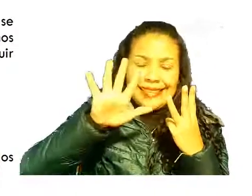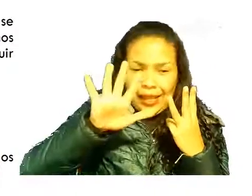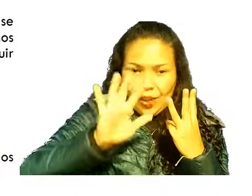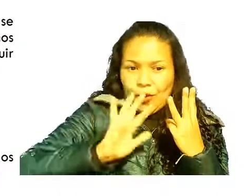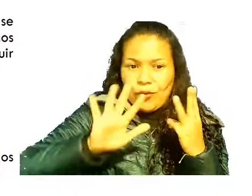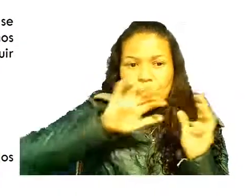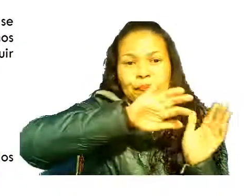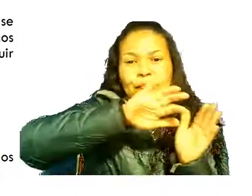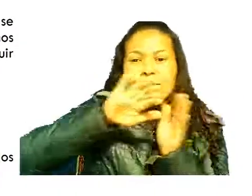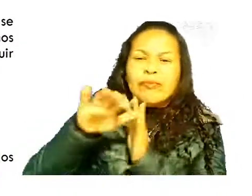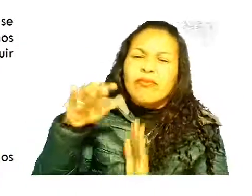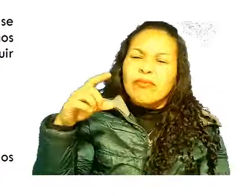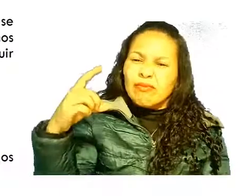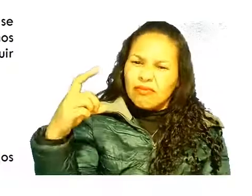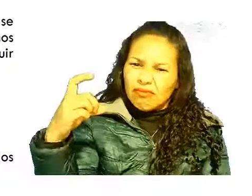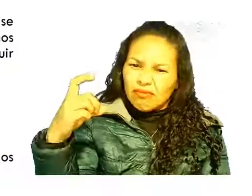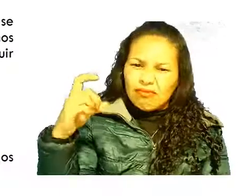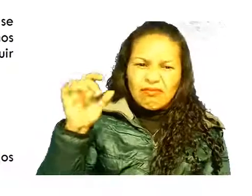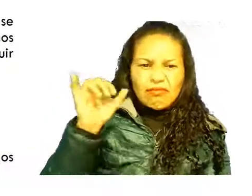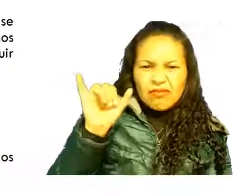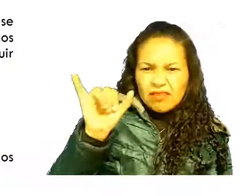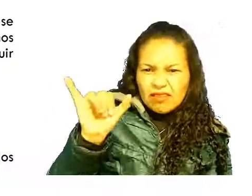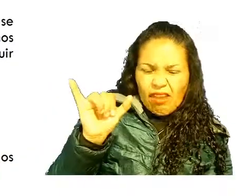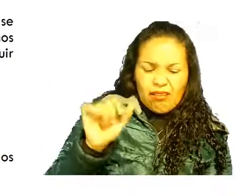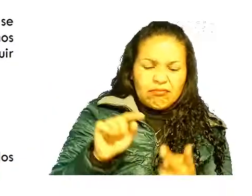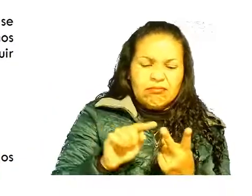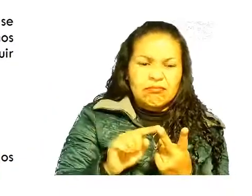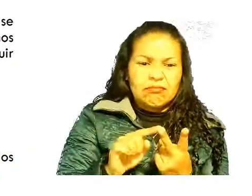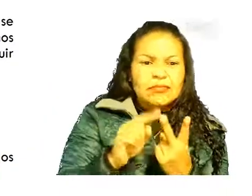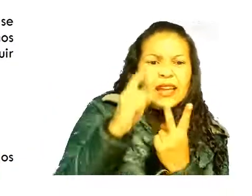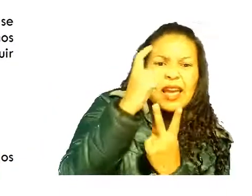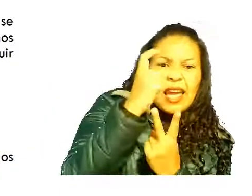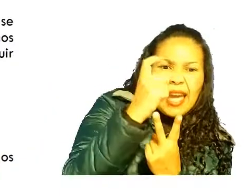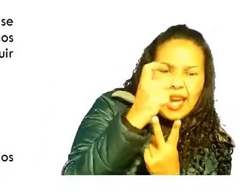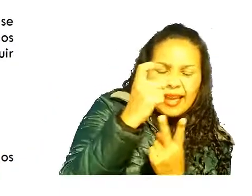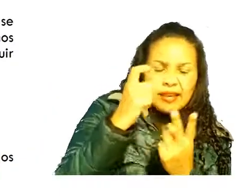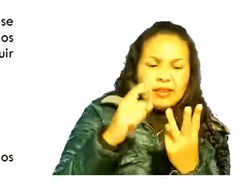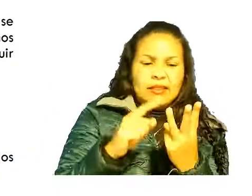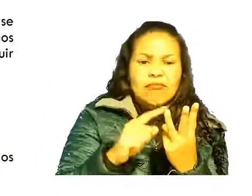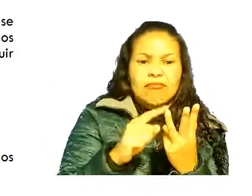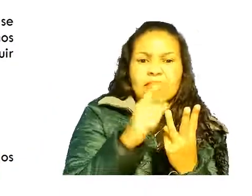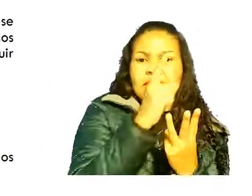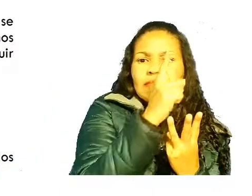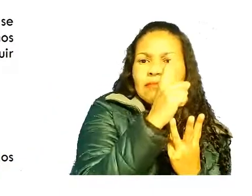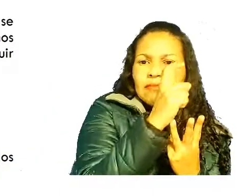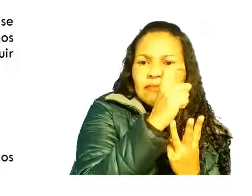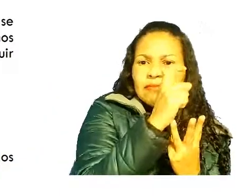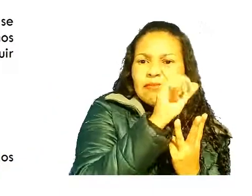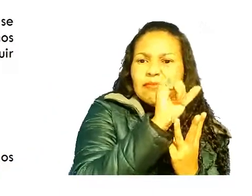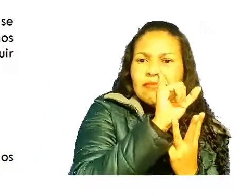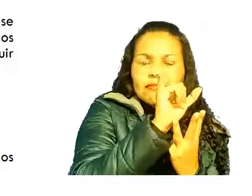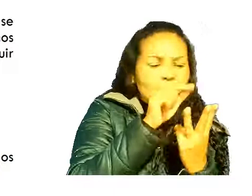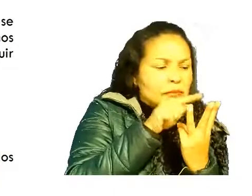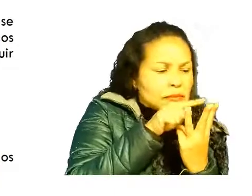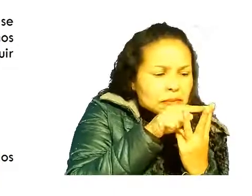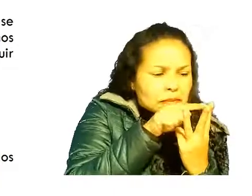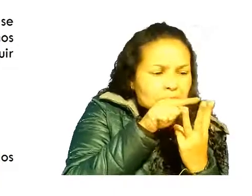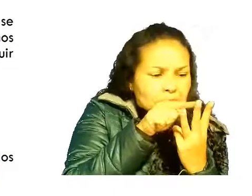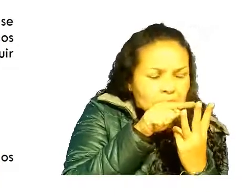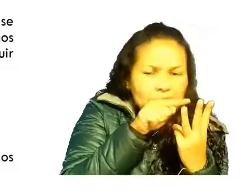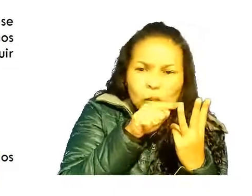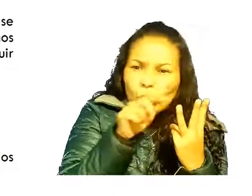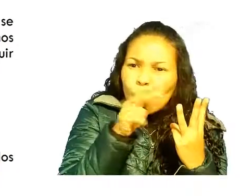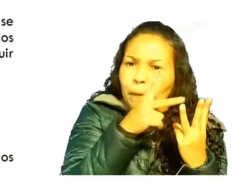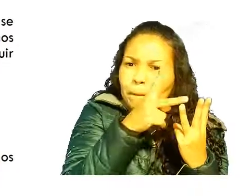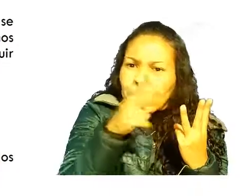tiene, las variables que tiene cada término. En este caso, xy, x y xy. Los tres